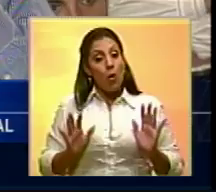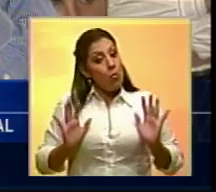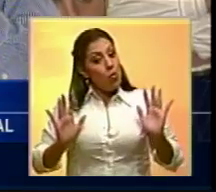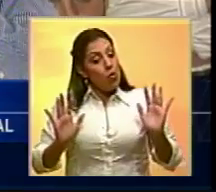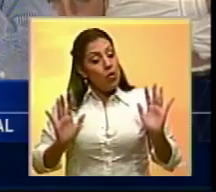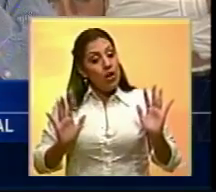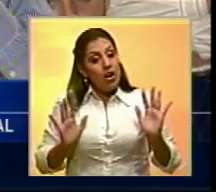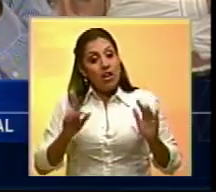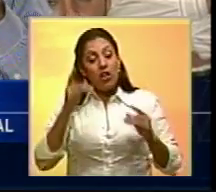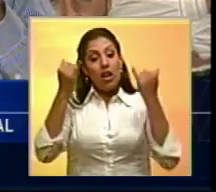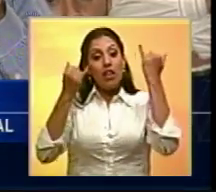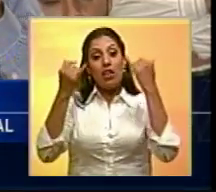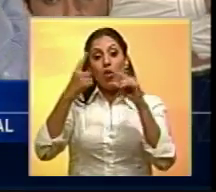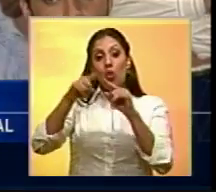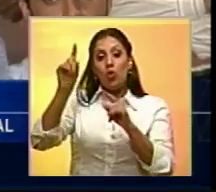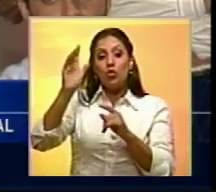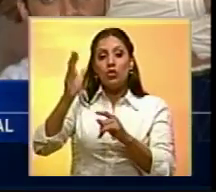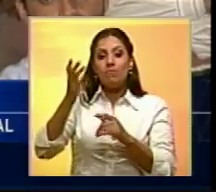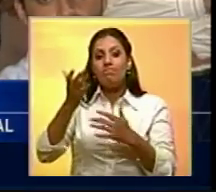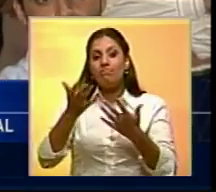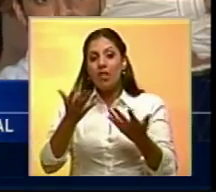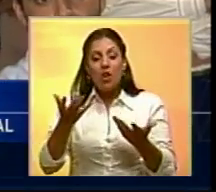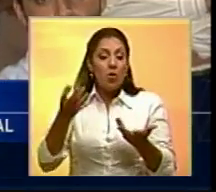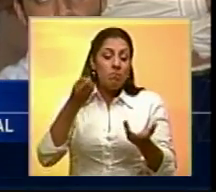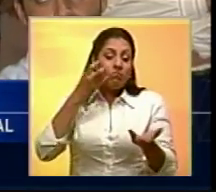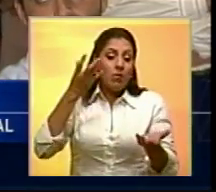Bueno, en alimentos 20.000.